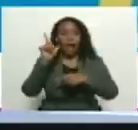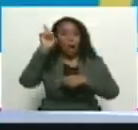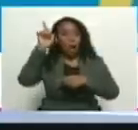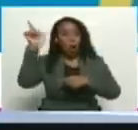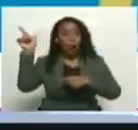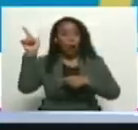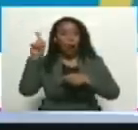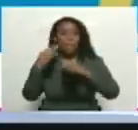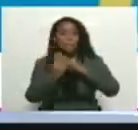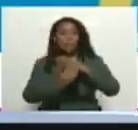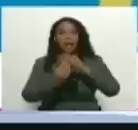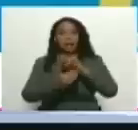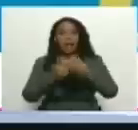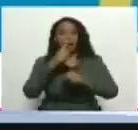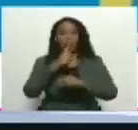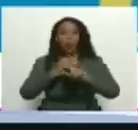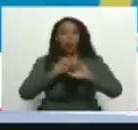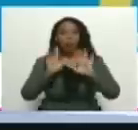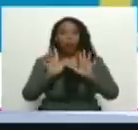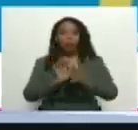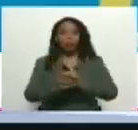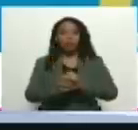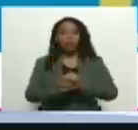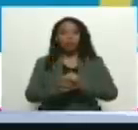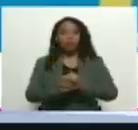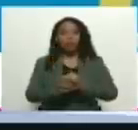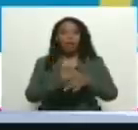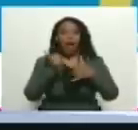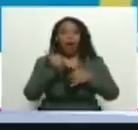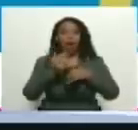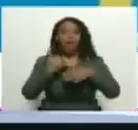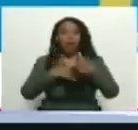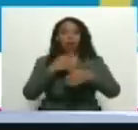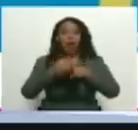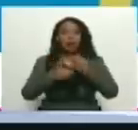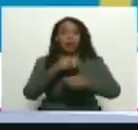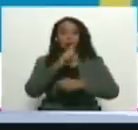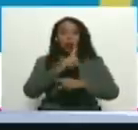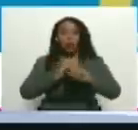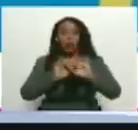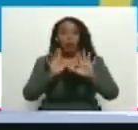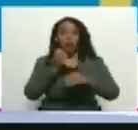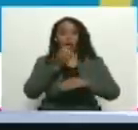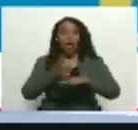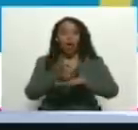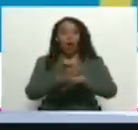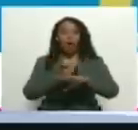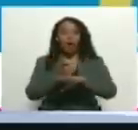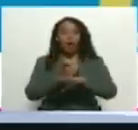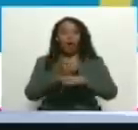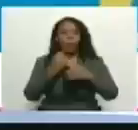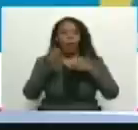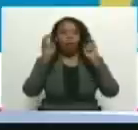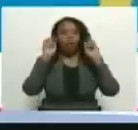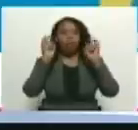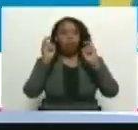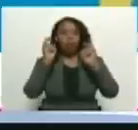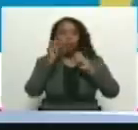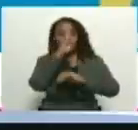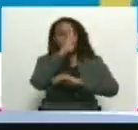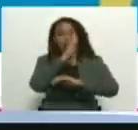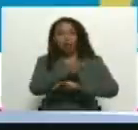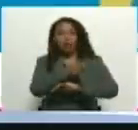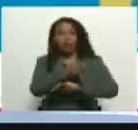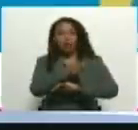básica del 1x10. Vamos a crear el 1x10 del buen gobierno para que sean las comunidades, de manera directa,